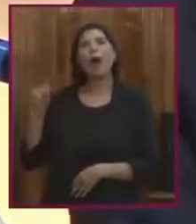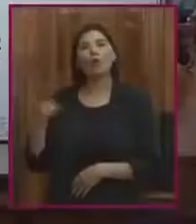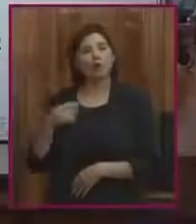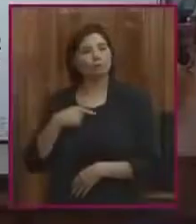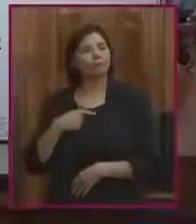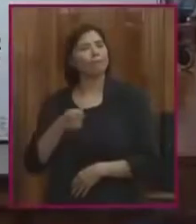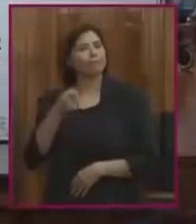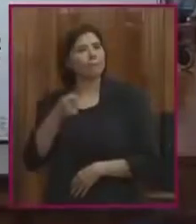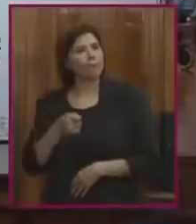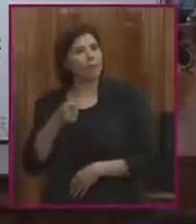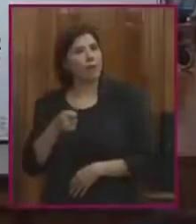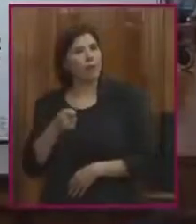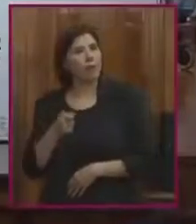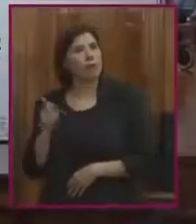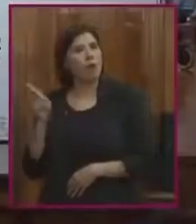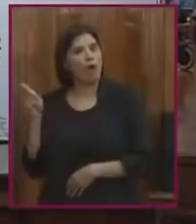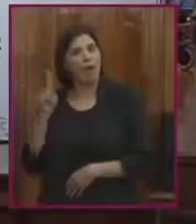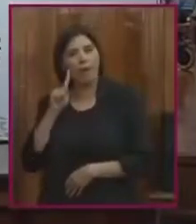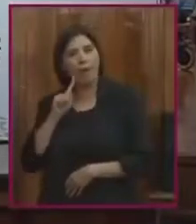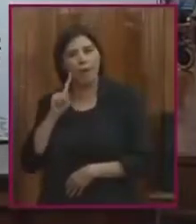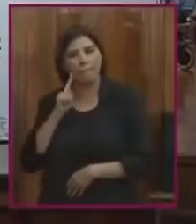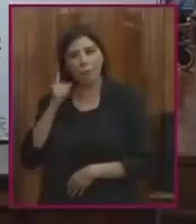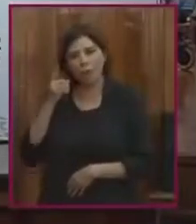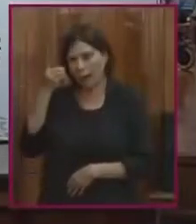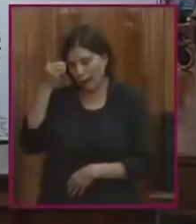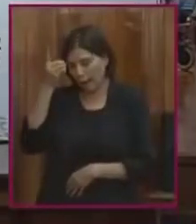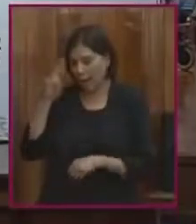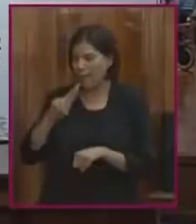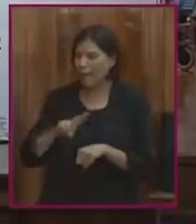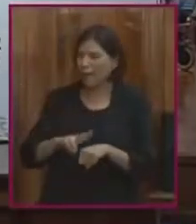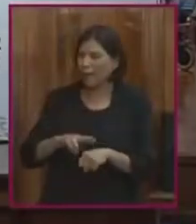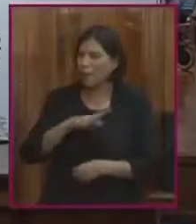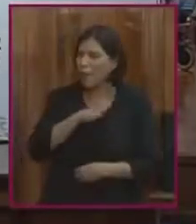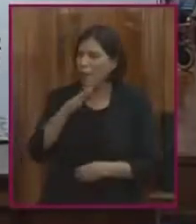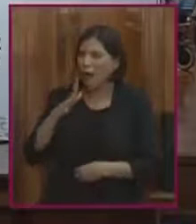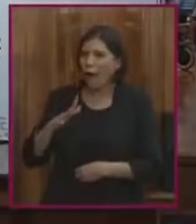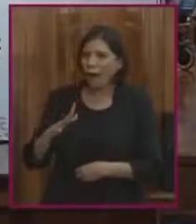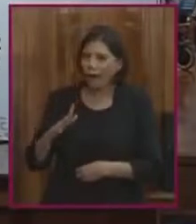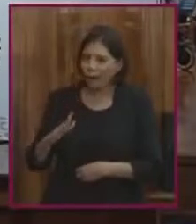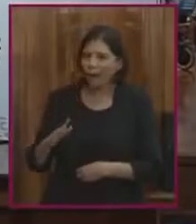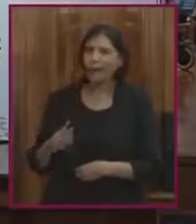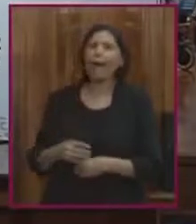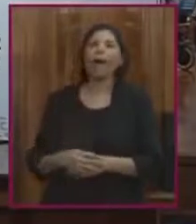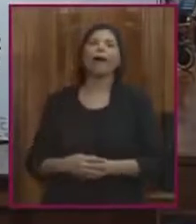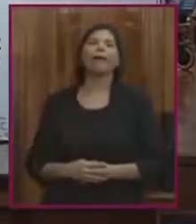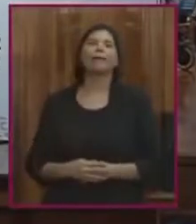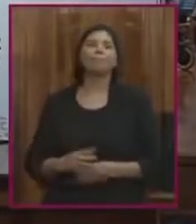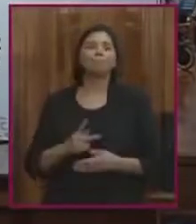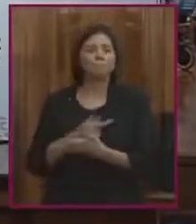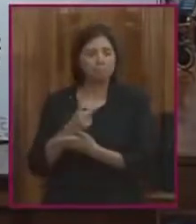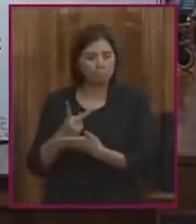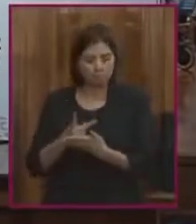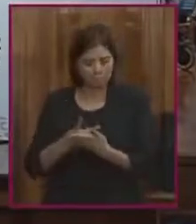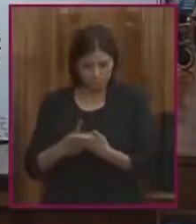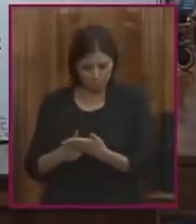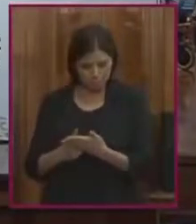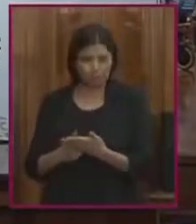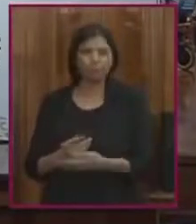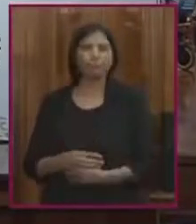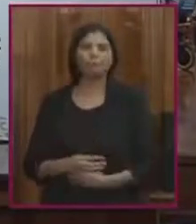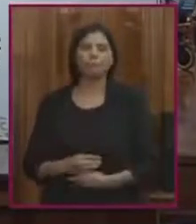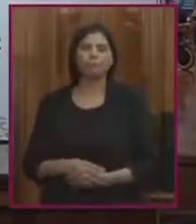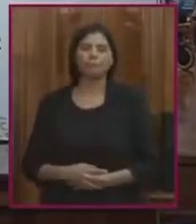aquí, nuestra directora general de Desarrollo Curricular de la Secretaría de Educación Pública, no solamente